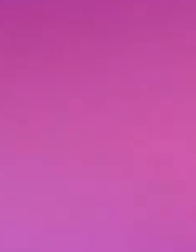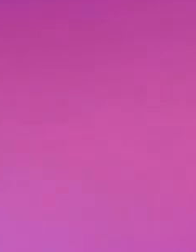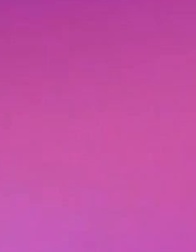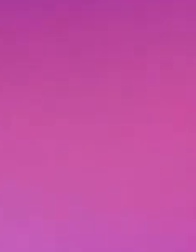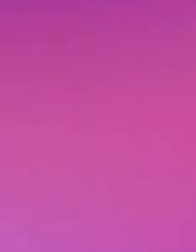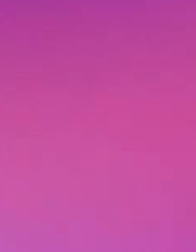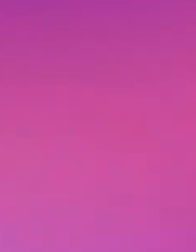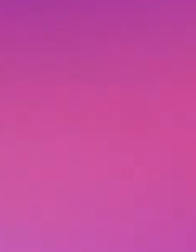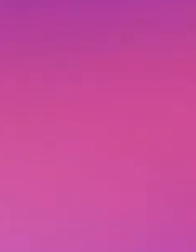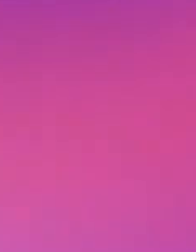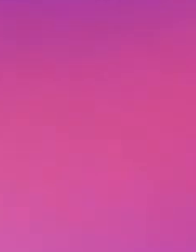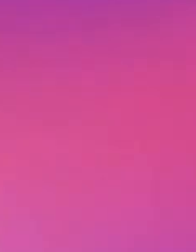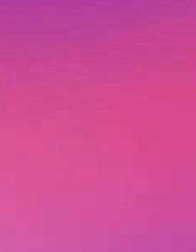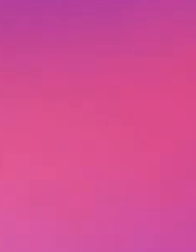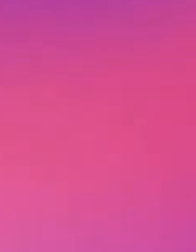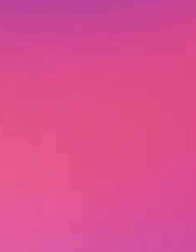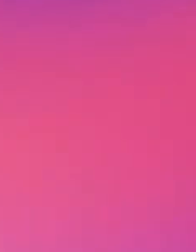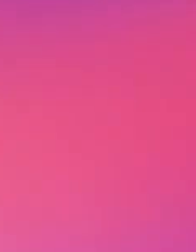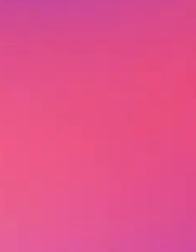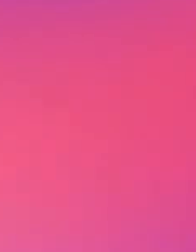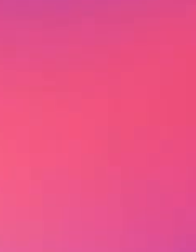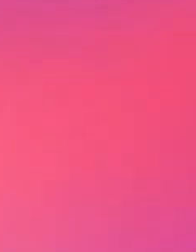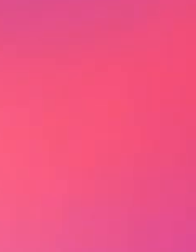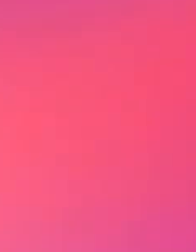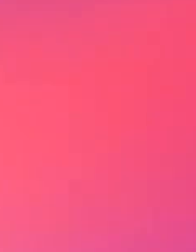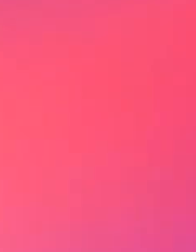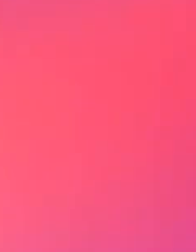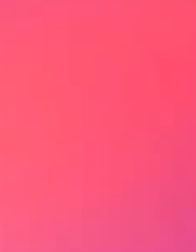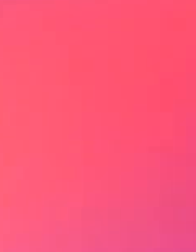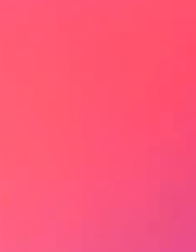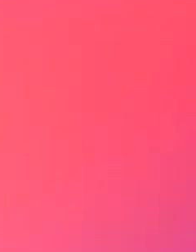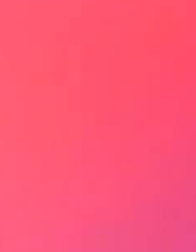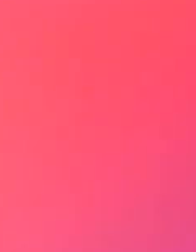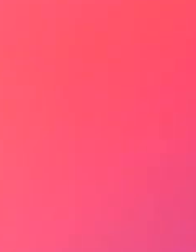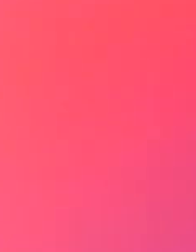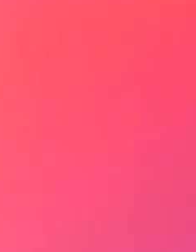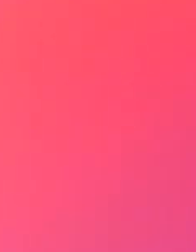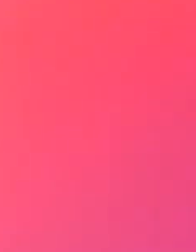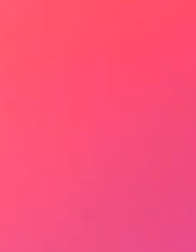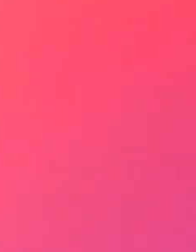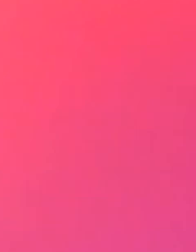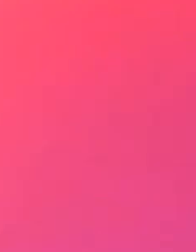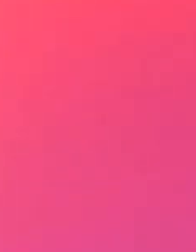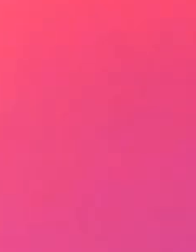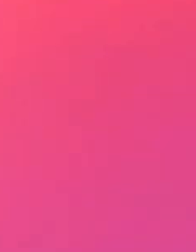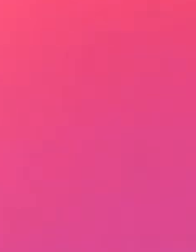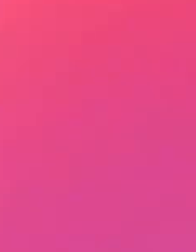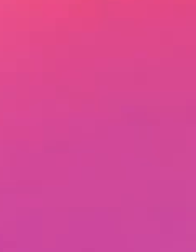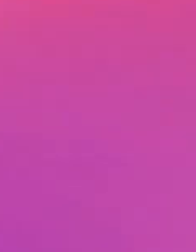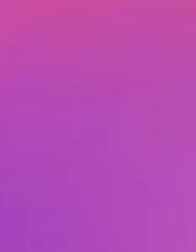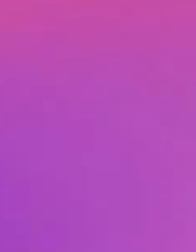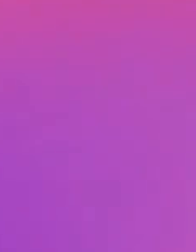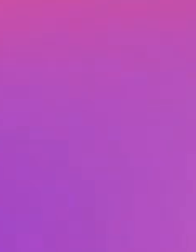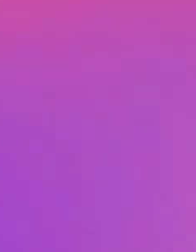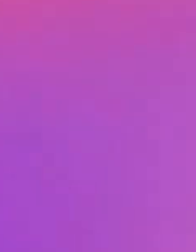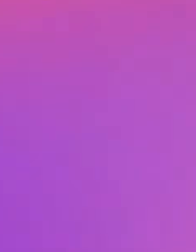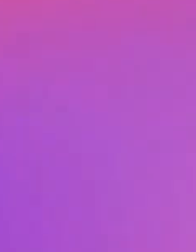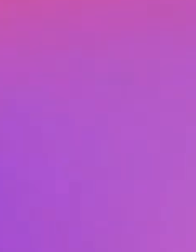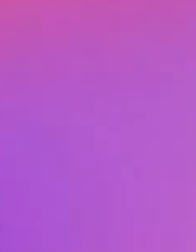El número de teléfono para secundaria es el 55 36 01 71